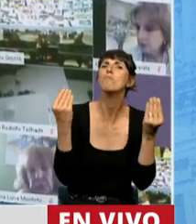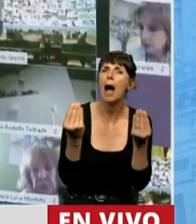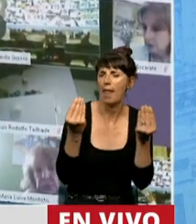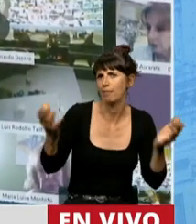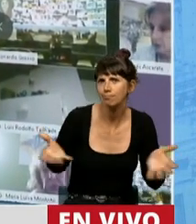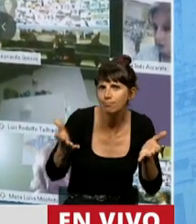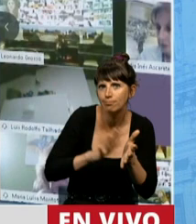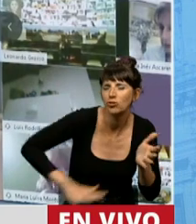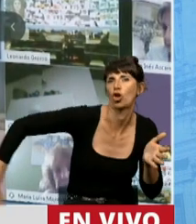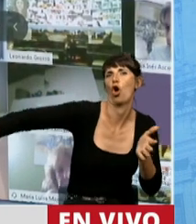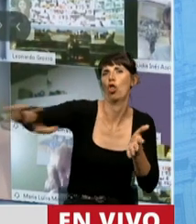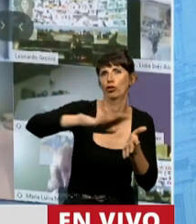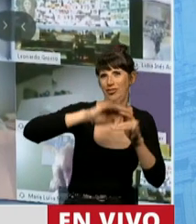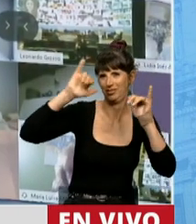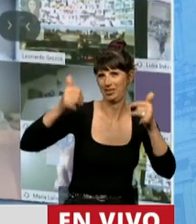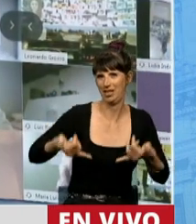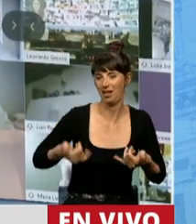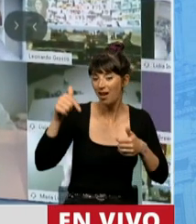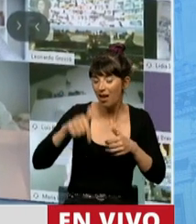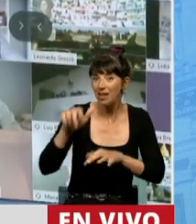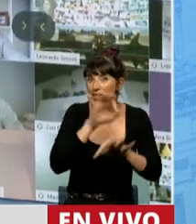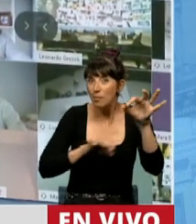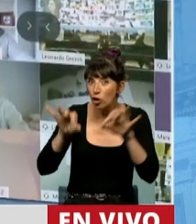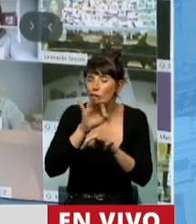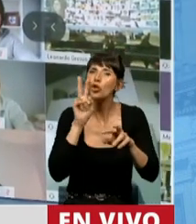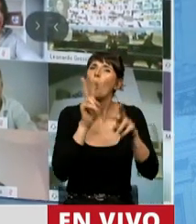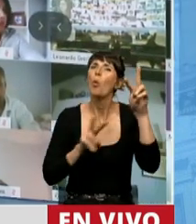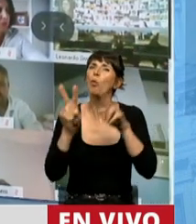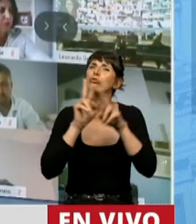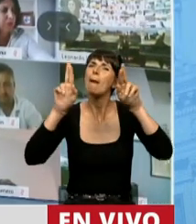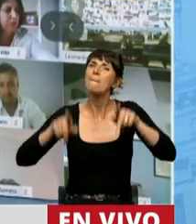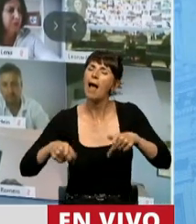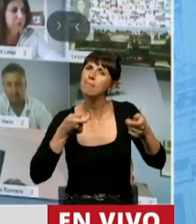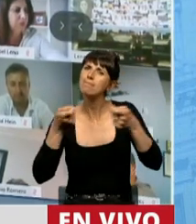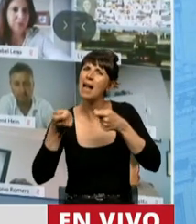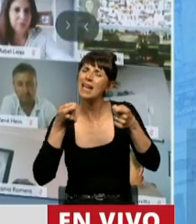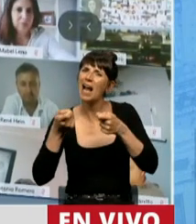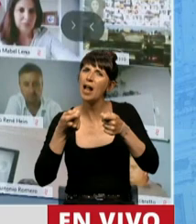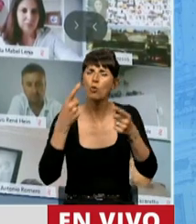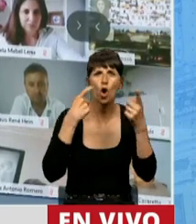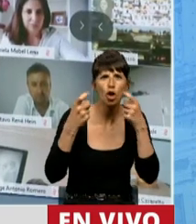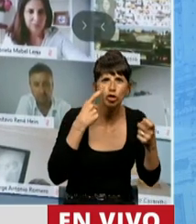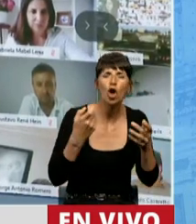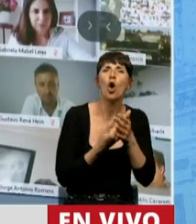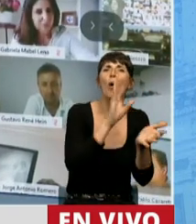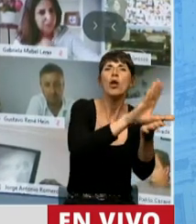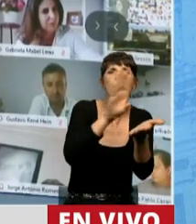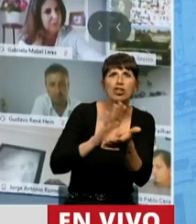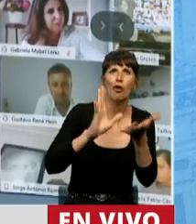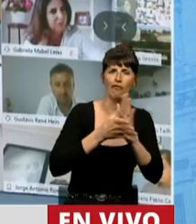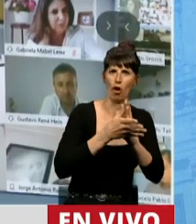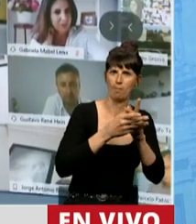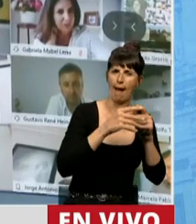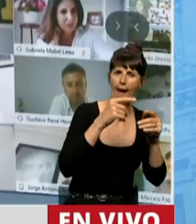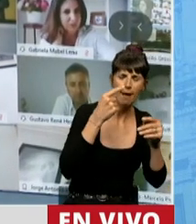este proyecto que hoy estamos debatiendo Busca establecer mecanismos de control que motiven la inversión inteligente responsable